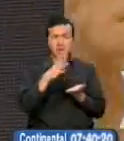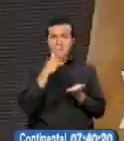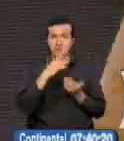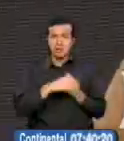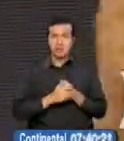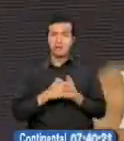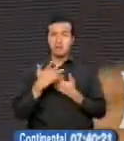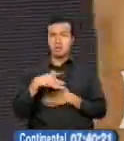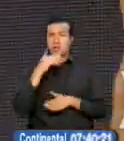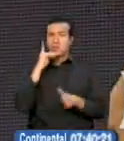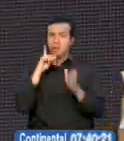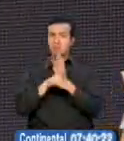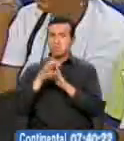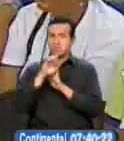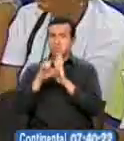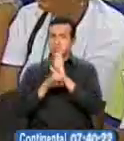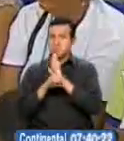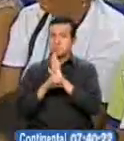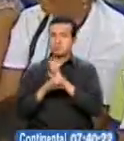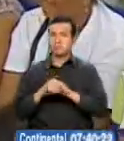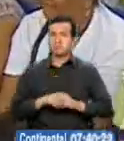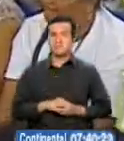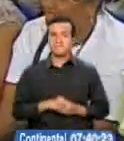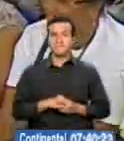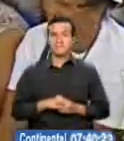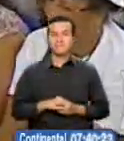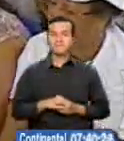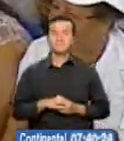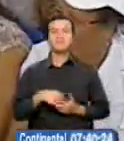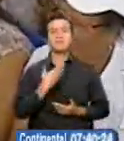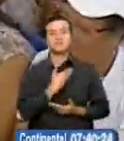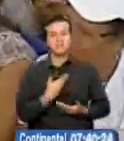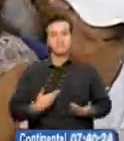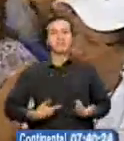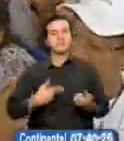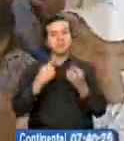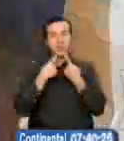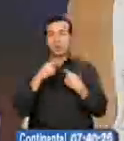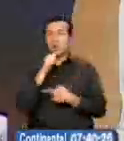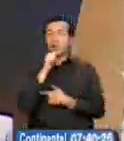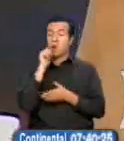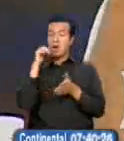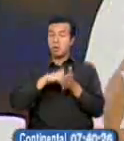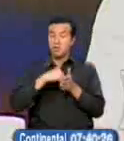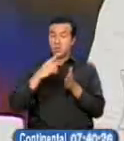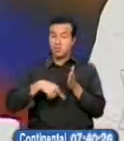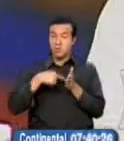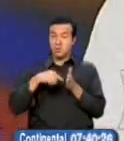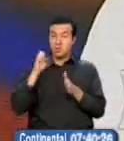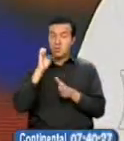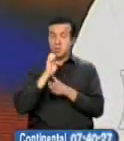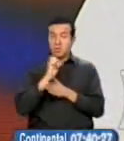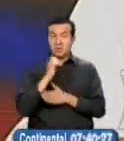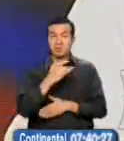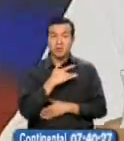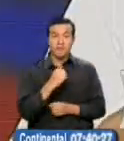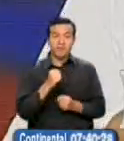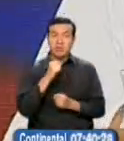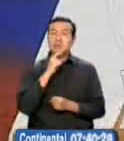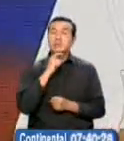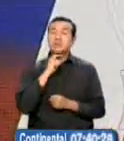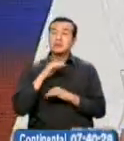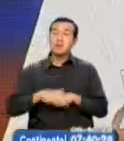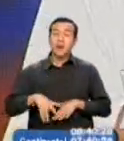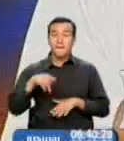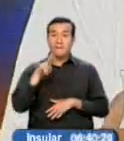ha presentado una demanda de inconstitucionalidad. El mandatario también resaltó que gracias a las hidroeléctricas, el Ecuador no ha sentido la fuerte sequía que hay